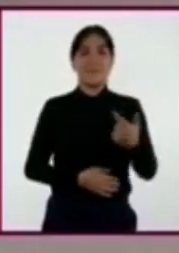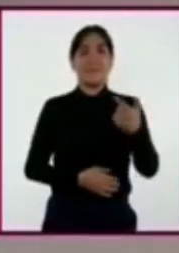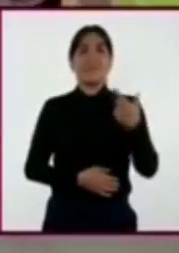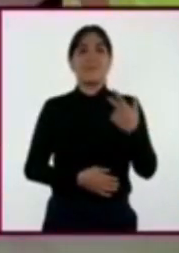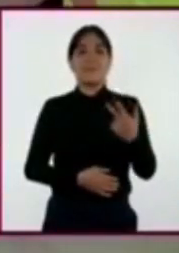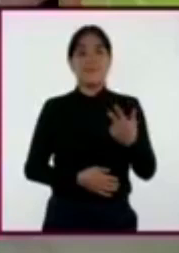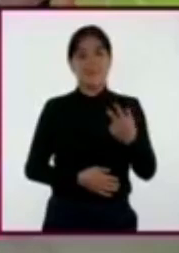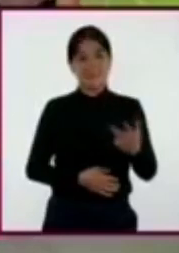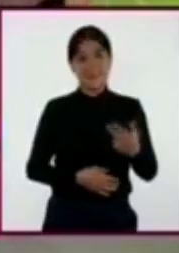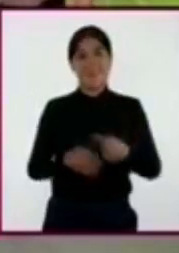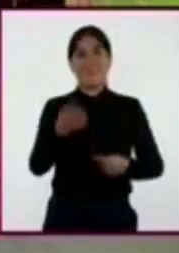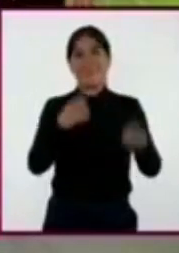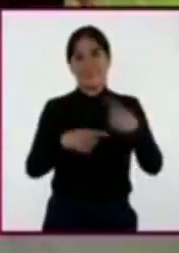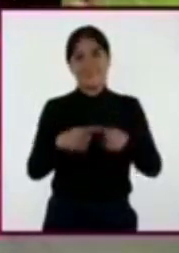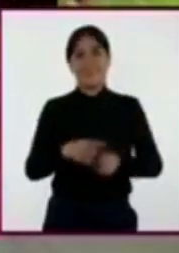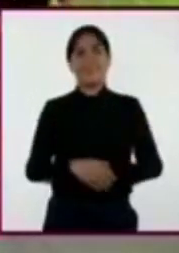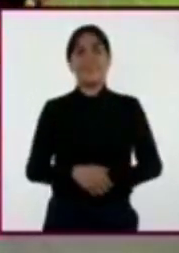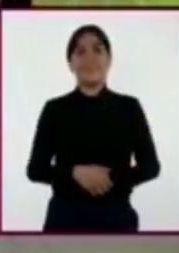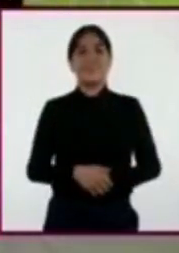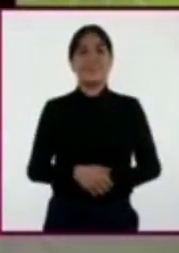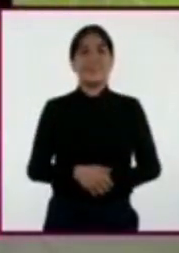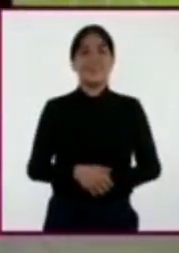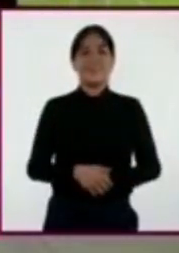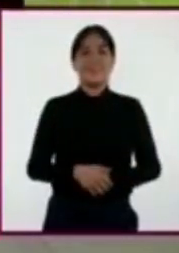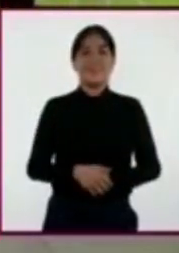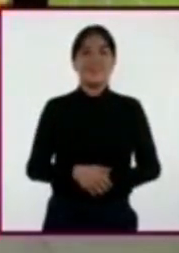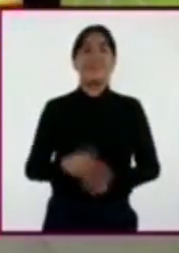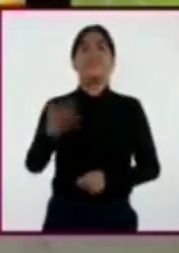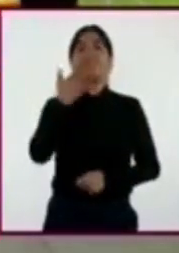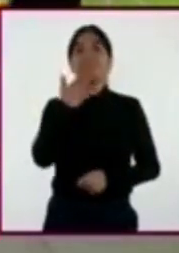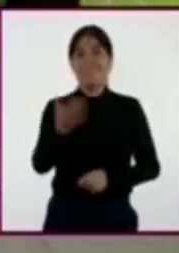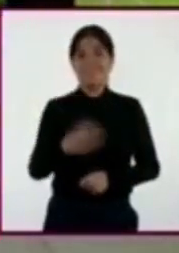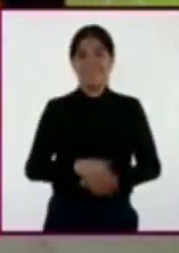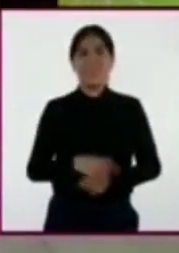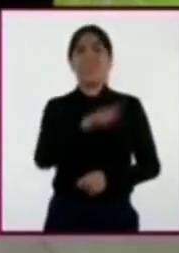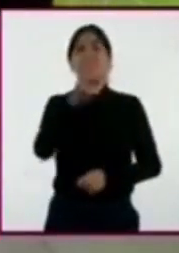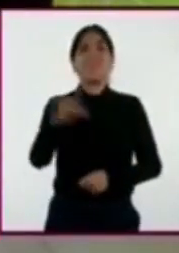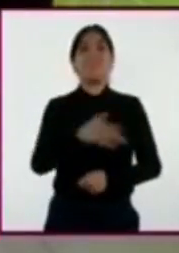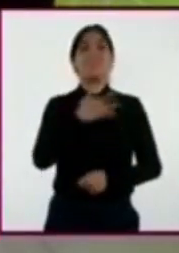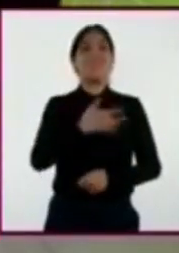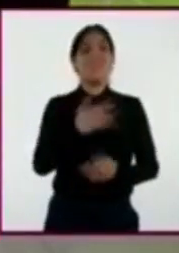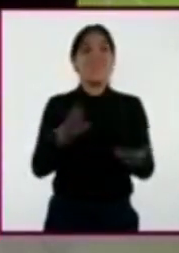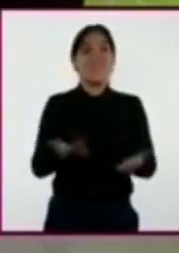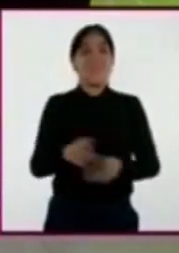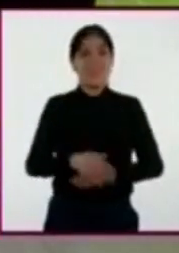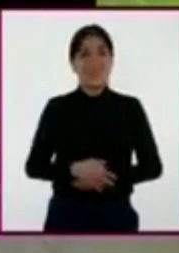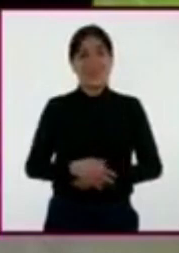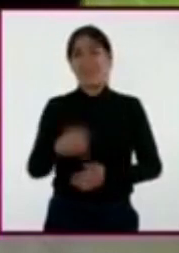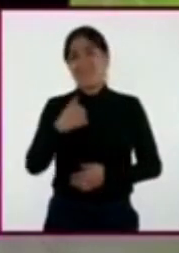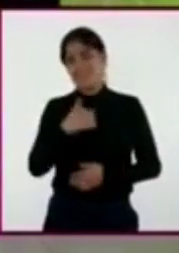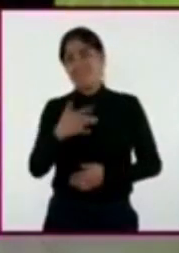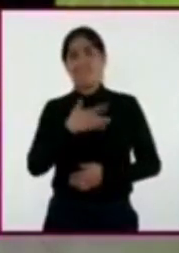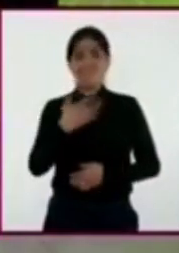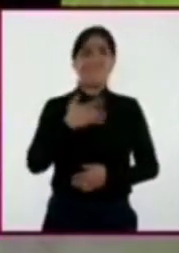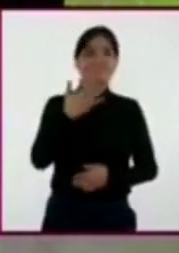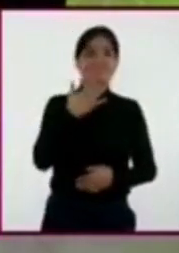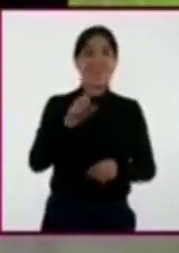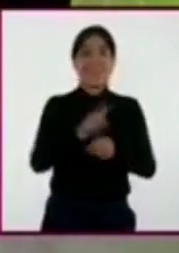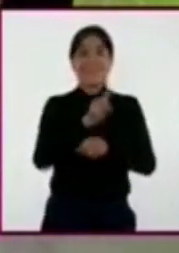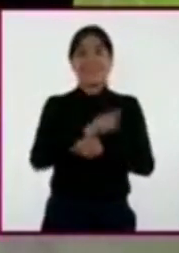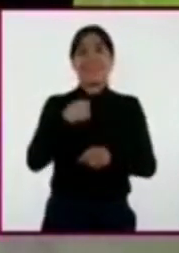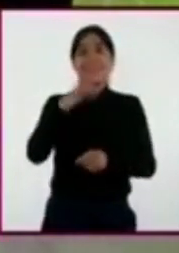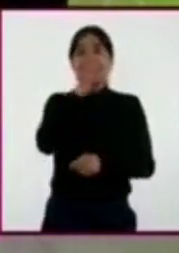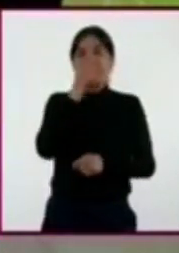7, cambio. Muy bien, ¿cómo se sintieron? Yo me sentí bien desde el